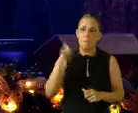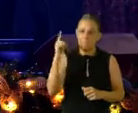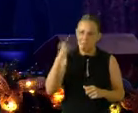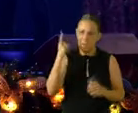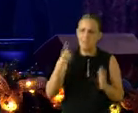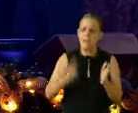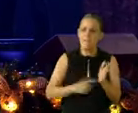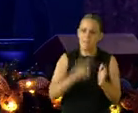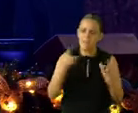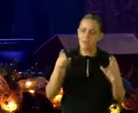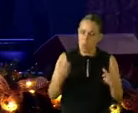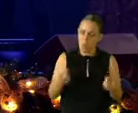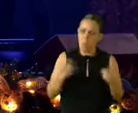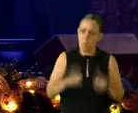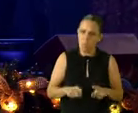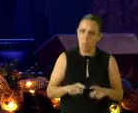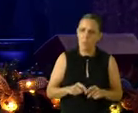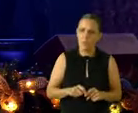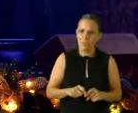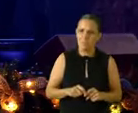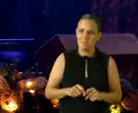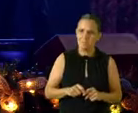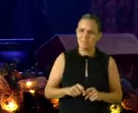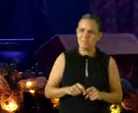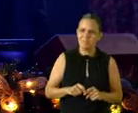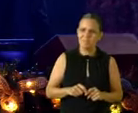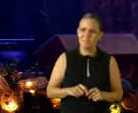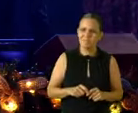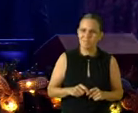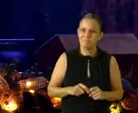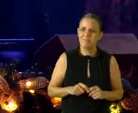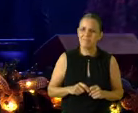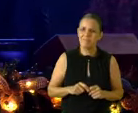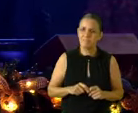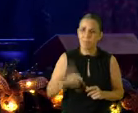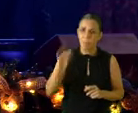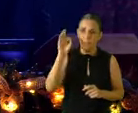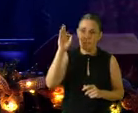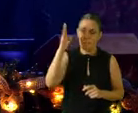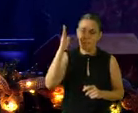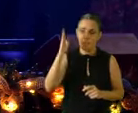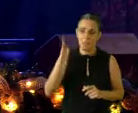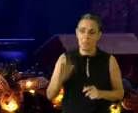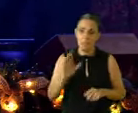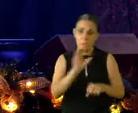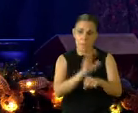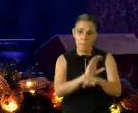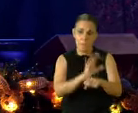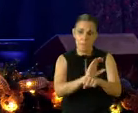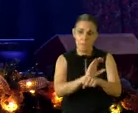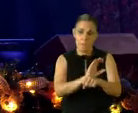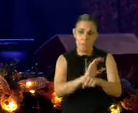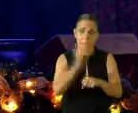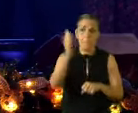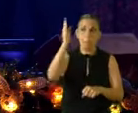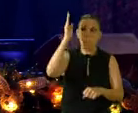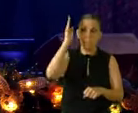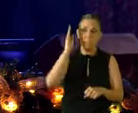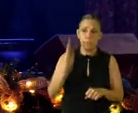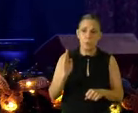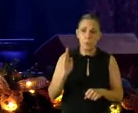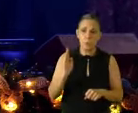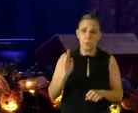ella? Lava, ella entró y yo volví y la veía. El pastor de la iglesia de Dios Pentecostal, que es un obispo,